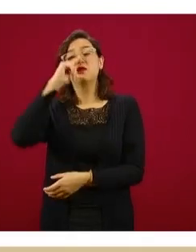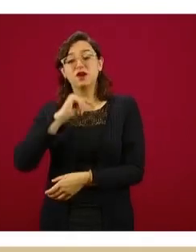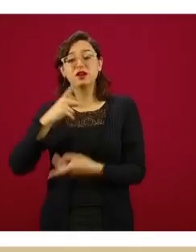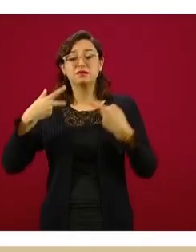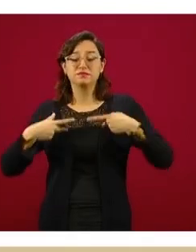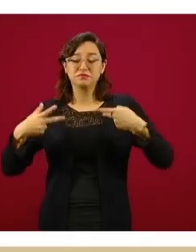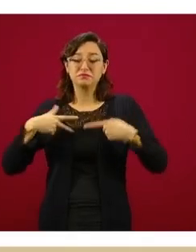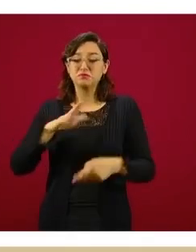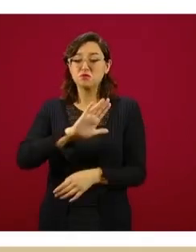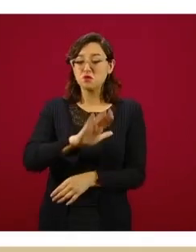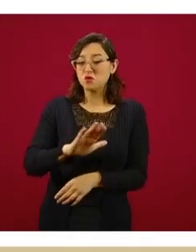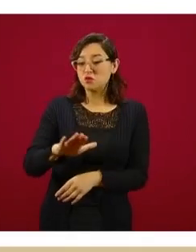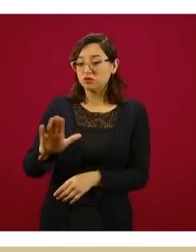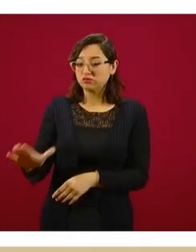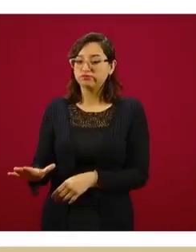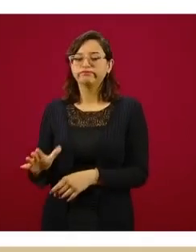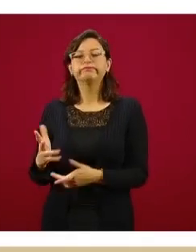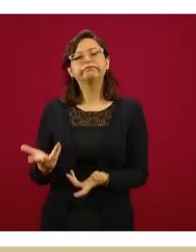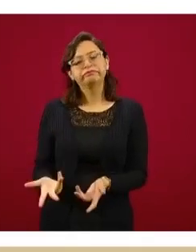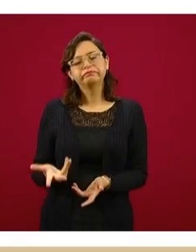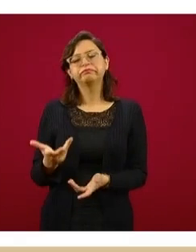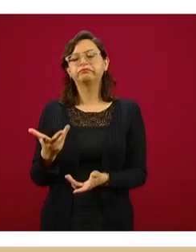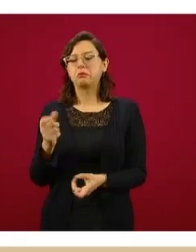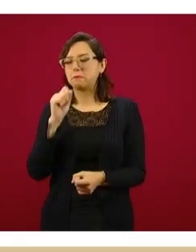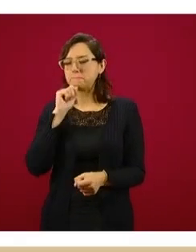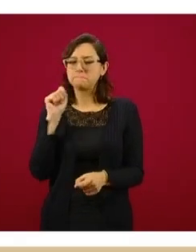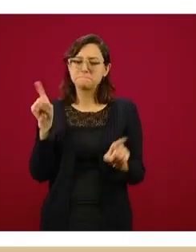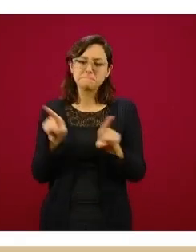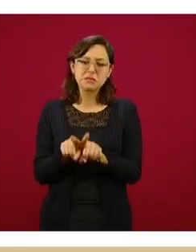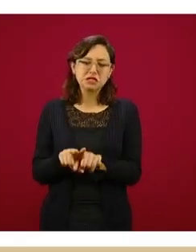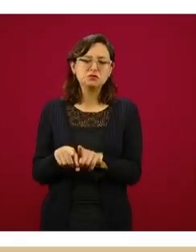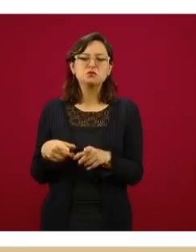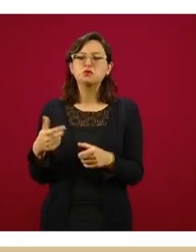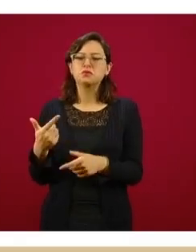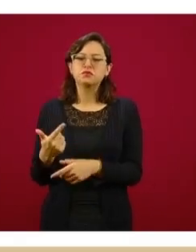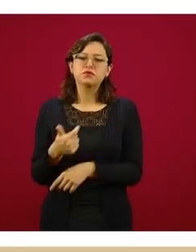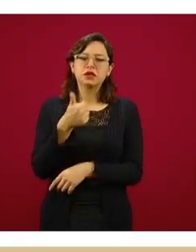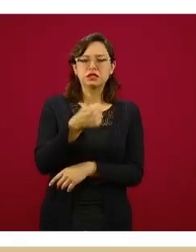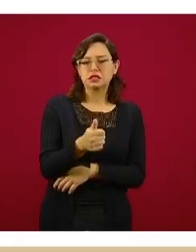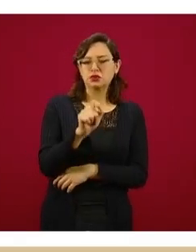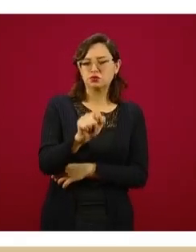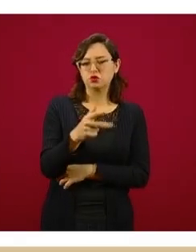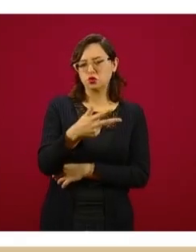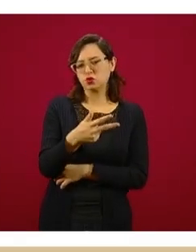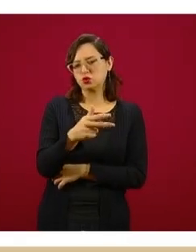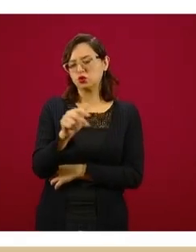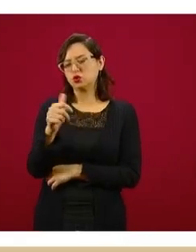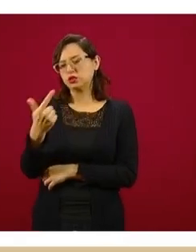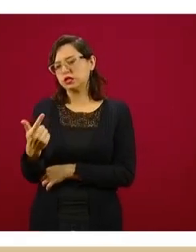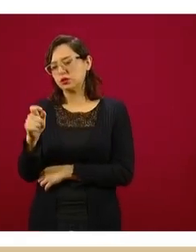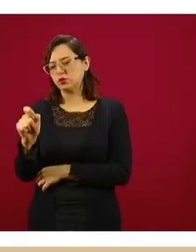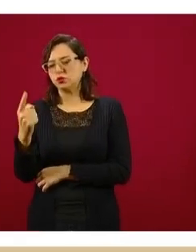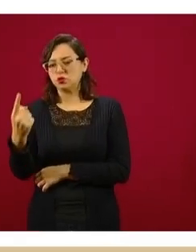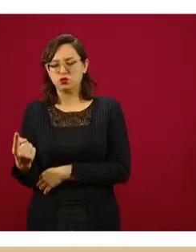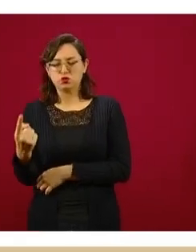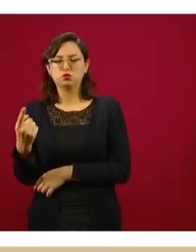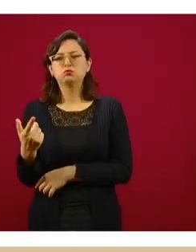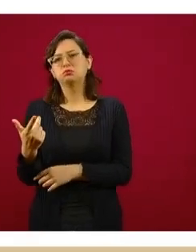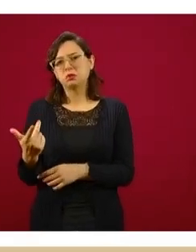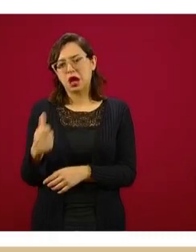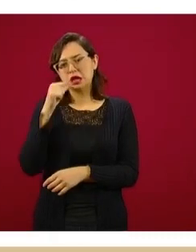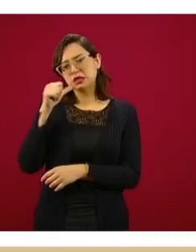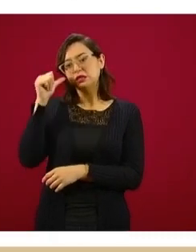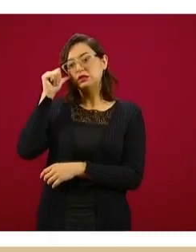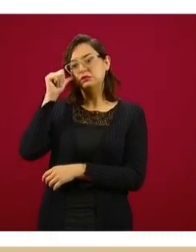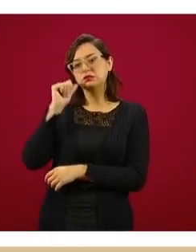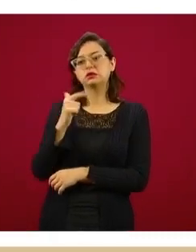global se ha mantenido relativamente estable, oscilando entre 6.8 y 7.1, actualmente 7%